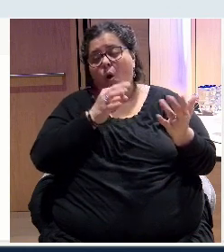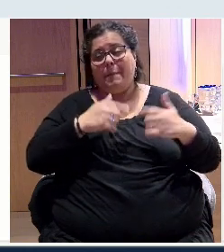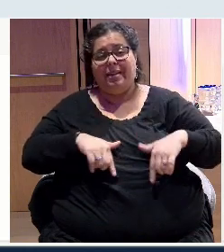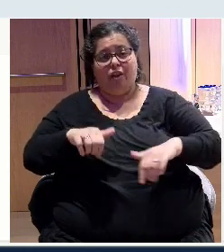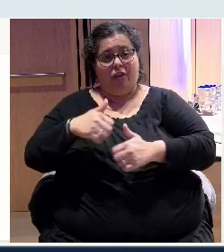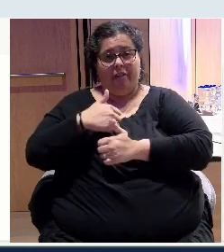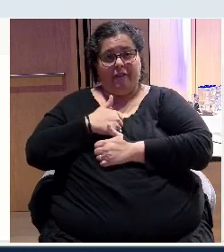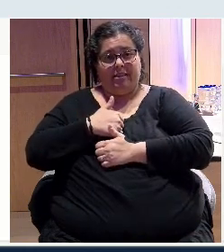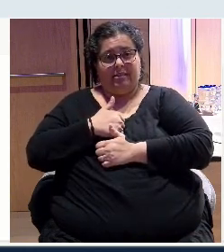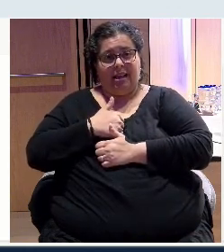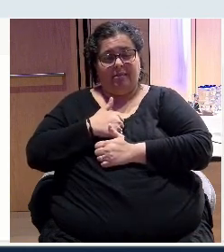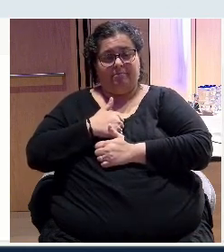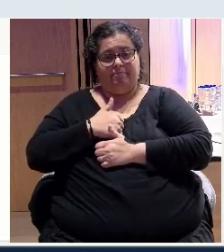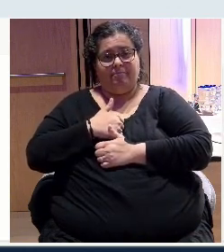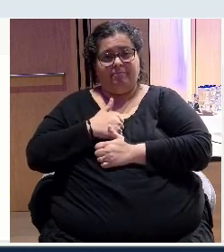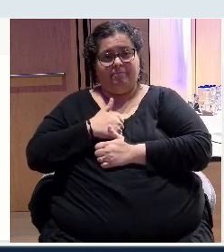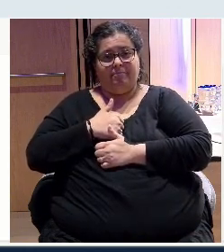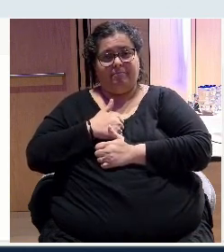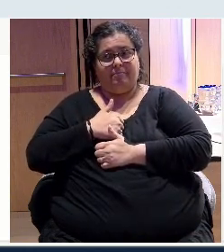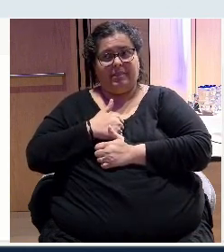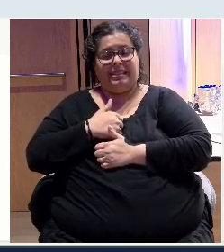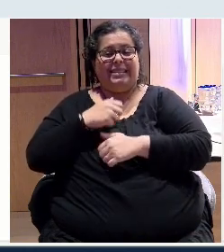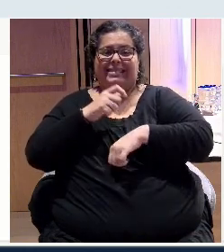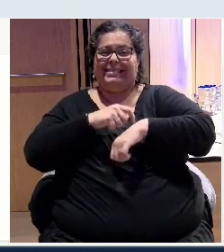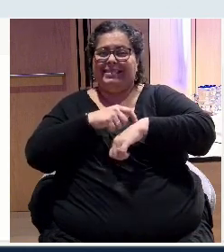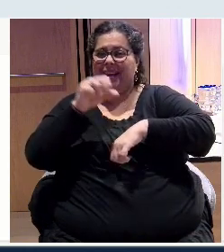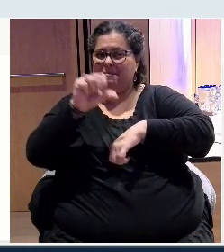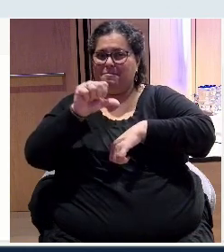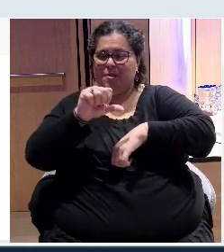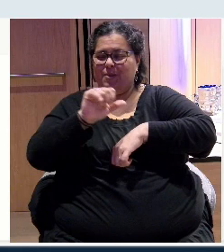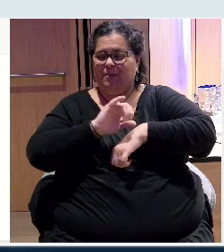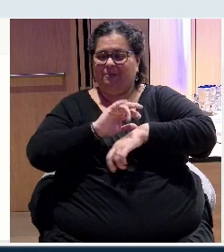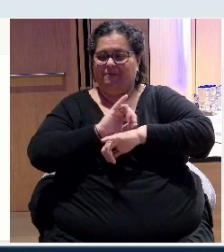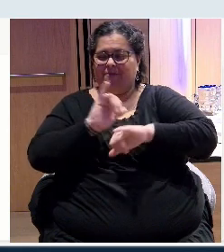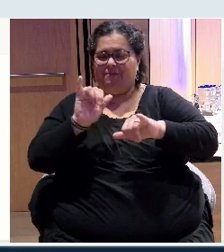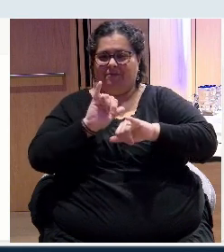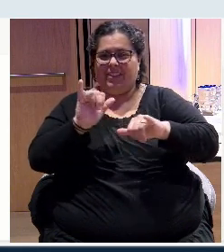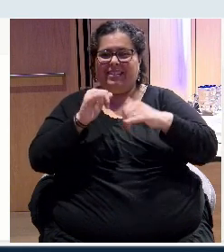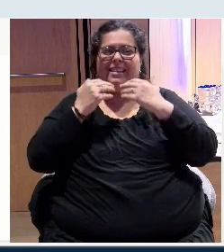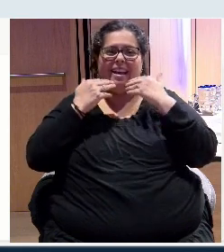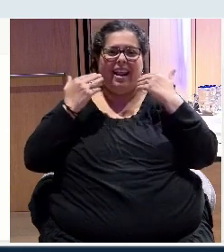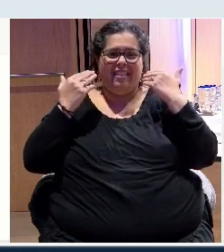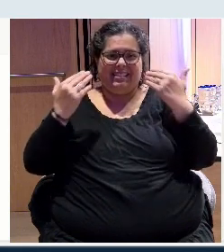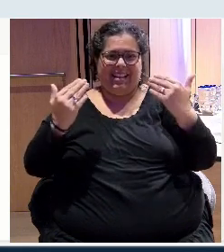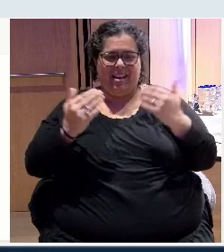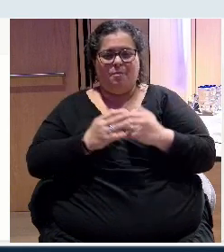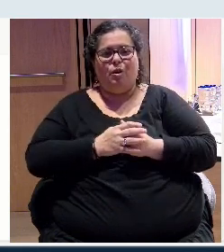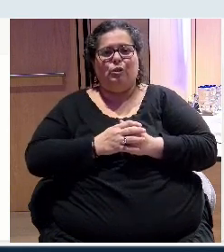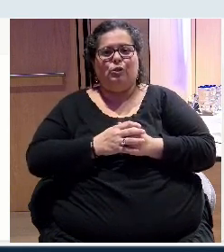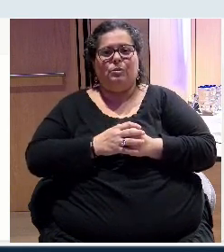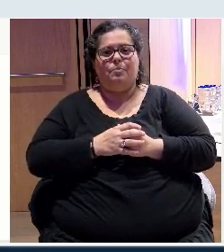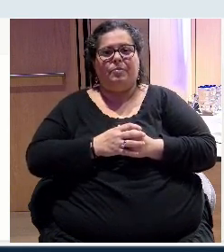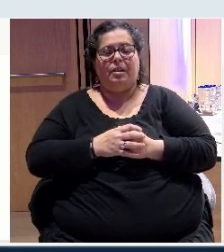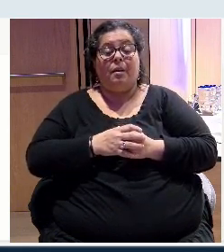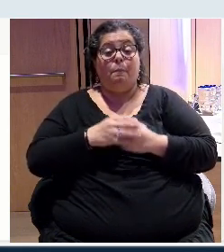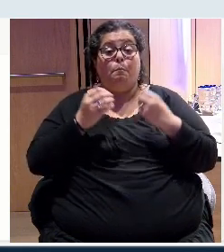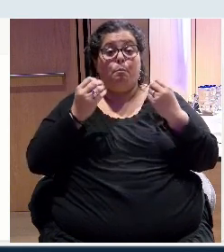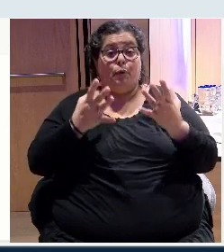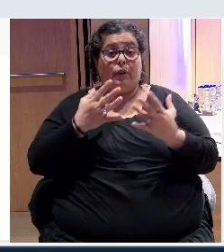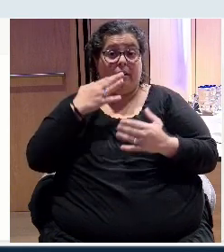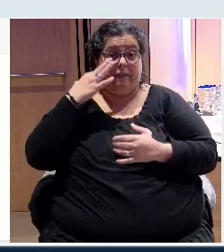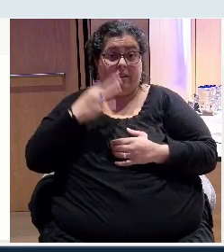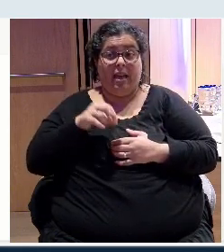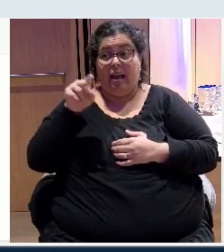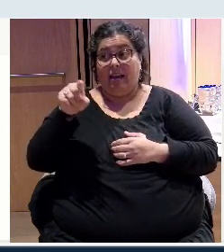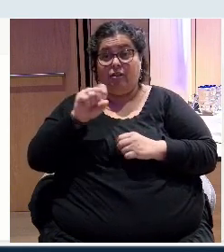Leticia. Ahí va. Ya se me fue el tiempo. Muy bien. Sí, perfecto. Te agradecemos. Realmente tener esto